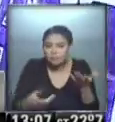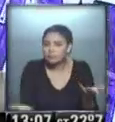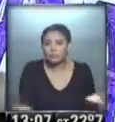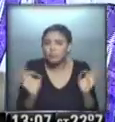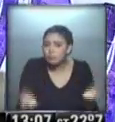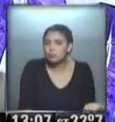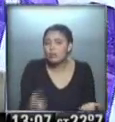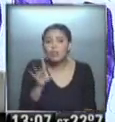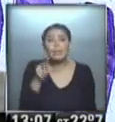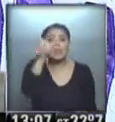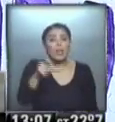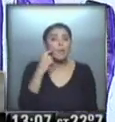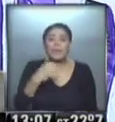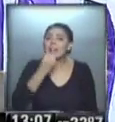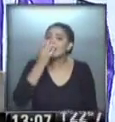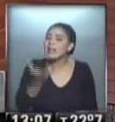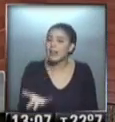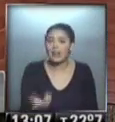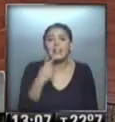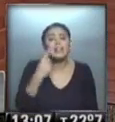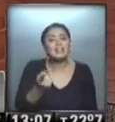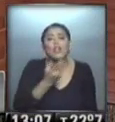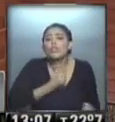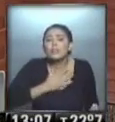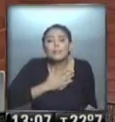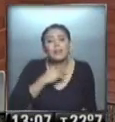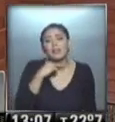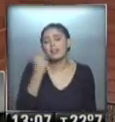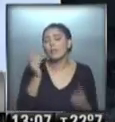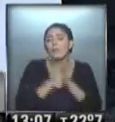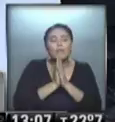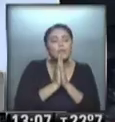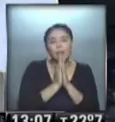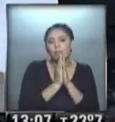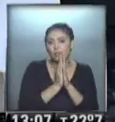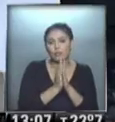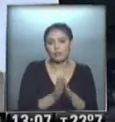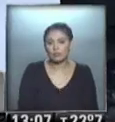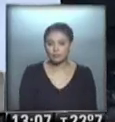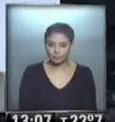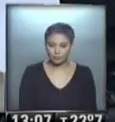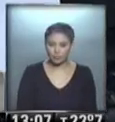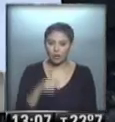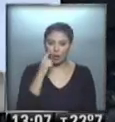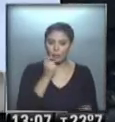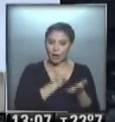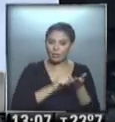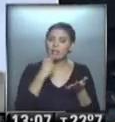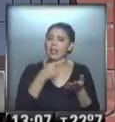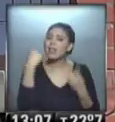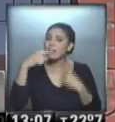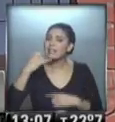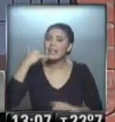tienen todo, lo único que él tiene que hacer es declarar y decir dónde está mi hija, se lo suplico, por favor. Hay distintos